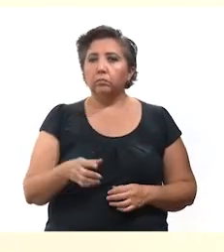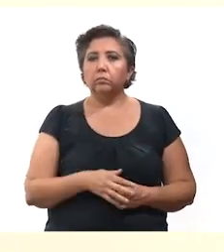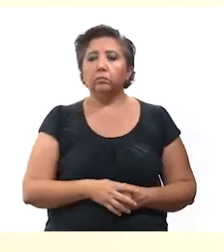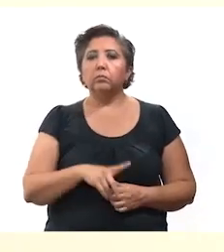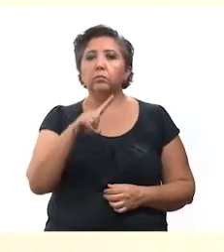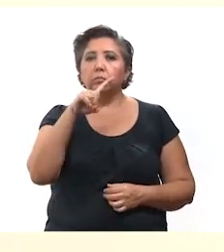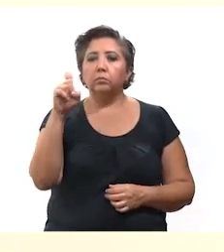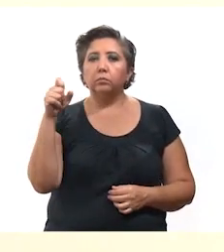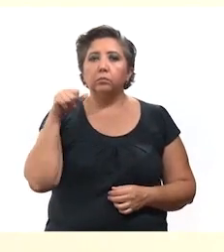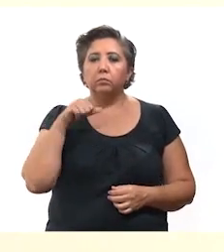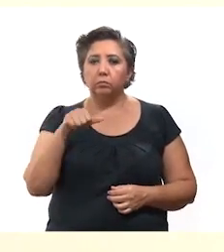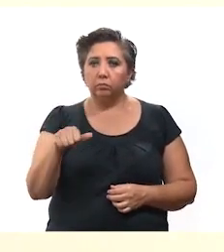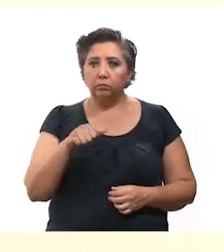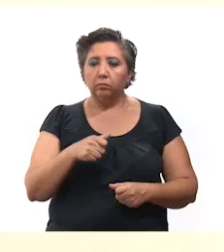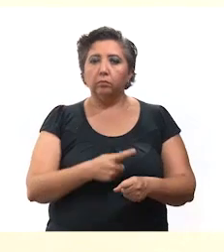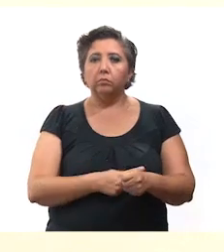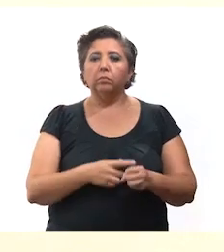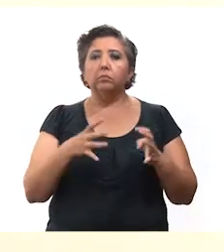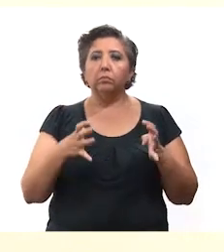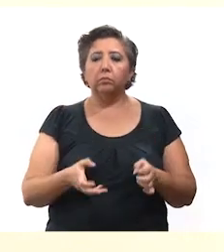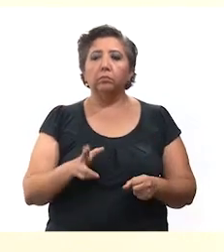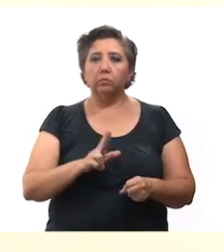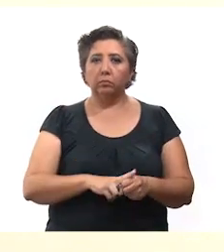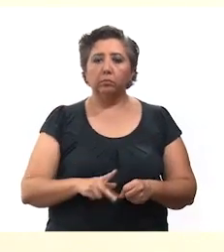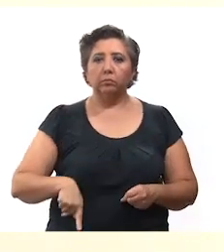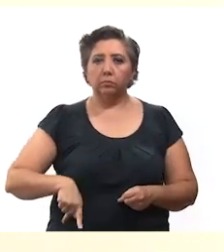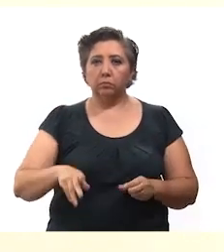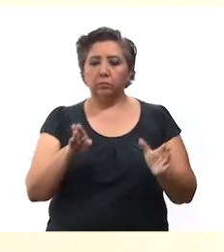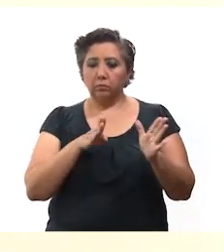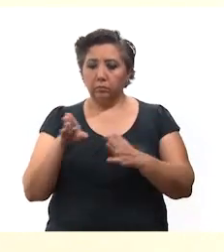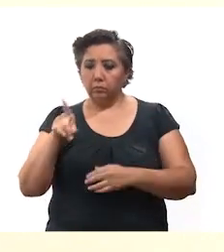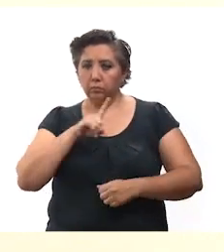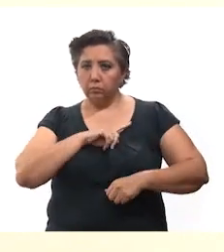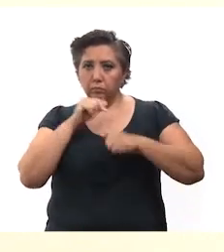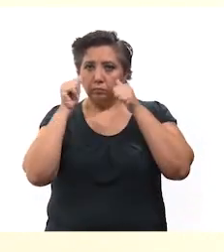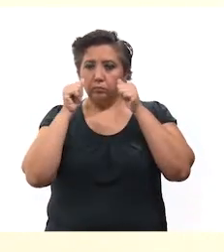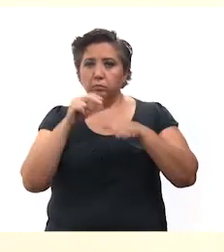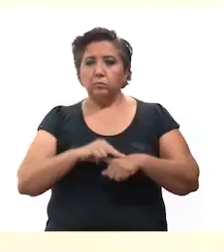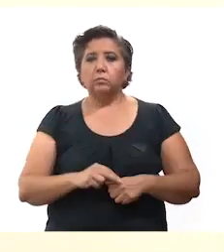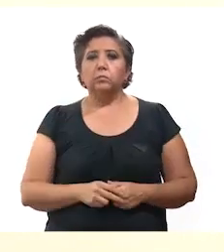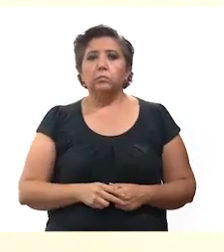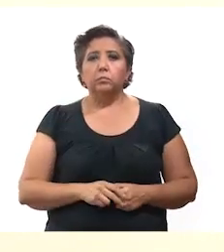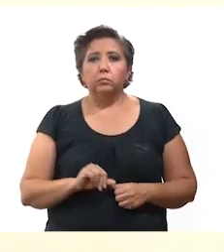ya se mencionó, 116 de los casos positivos están en hospitales públicos